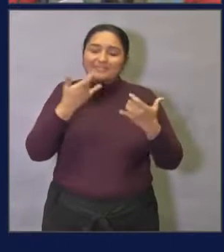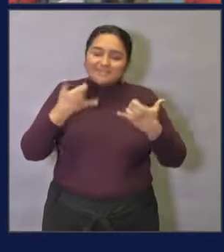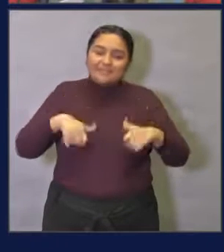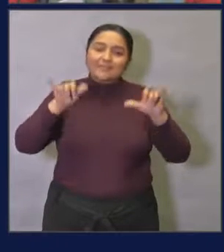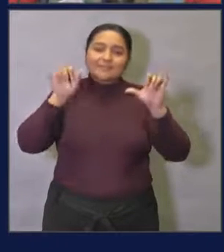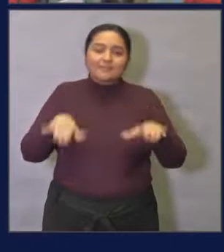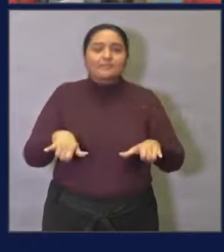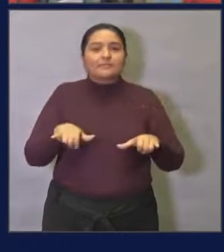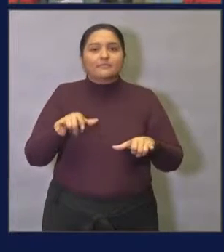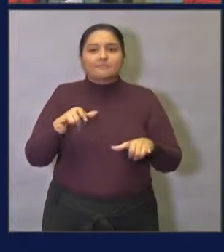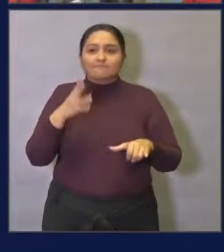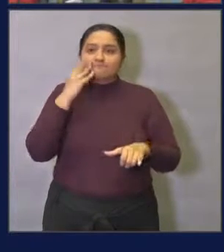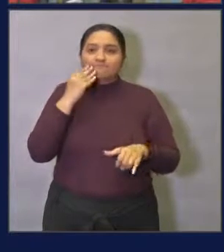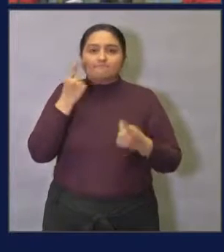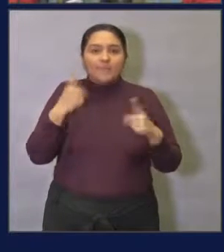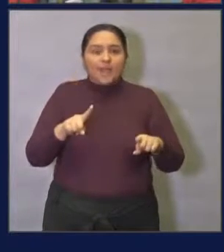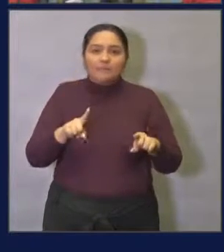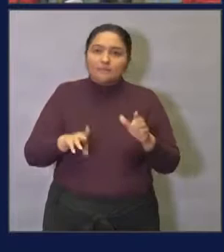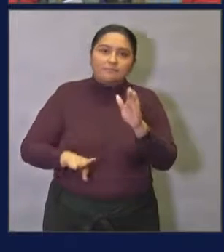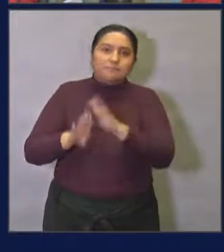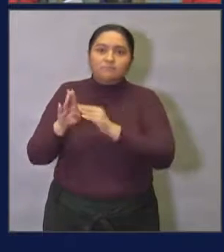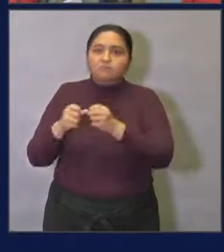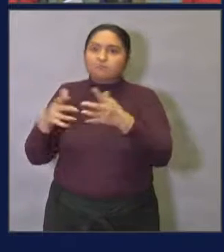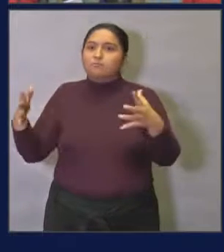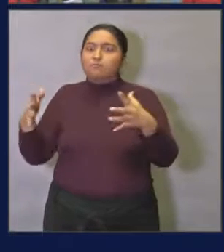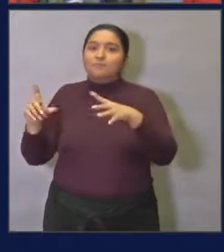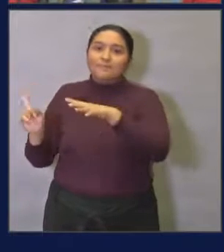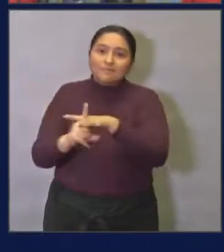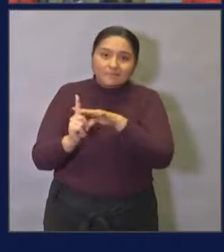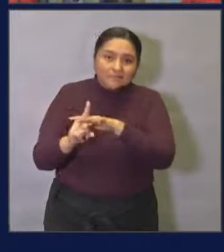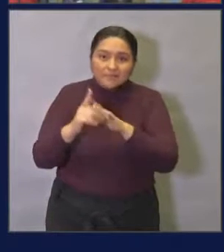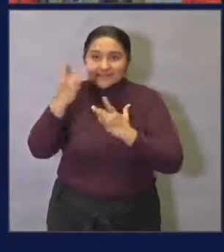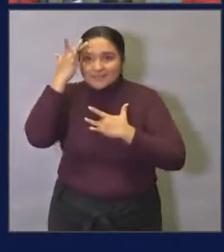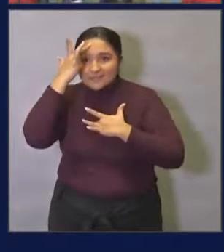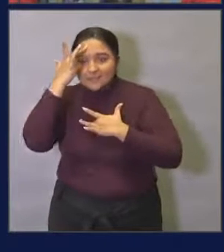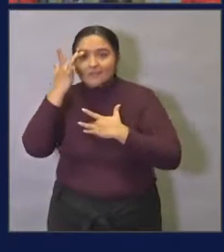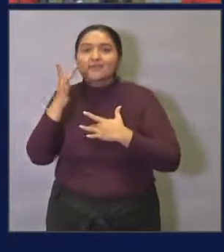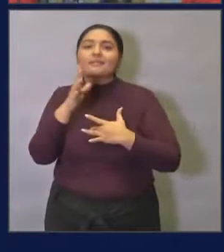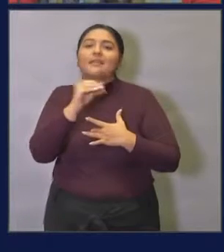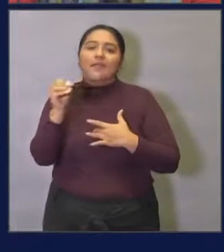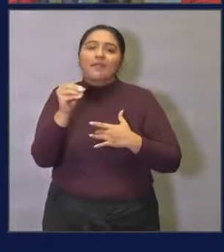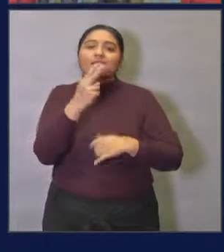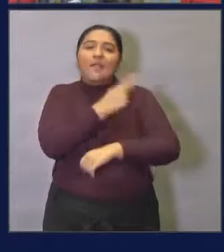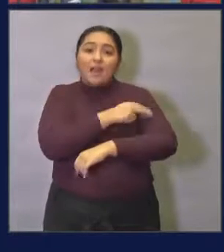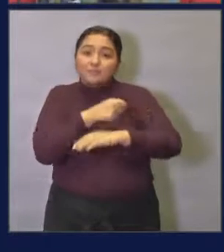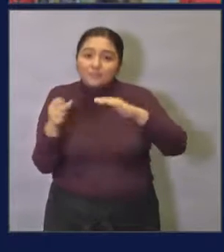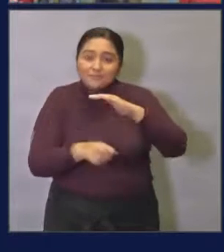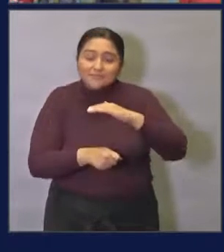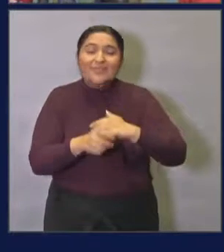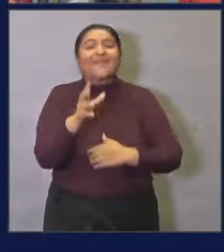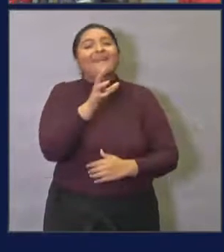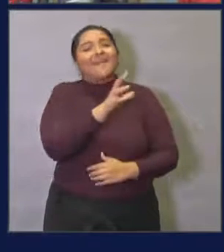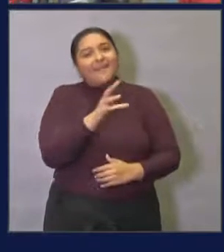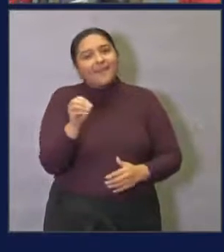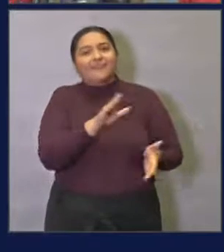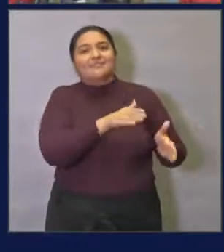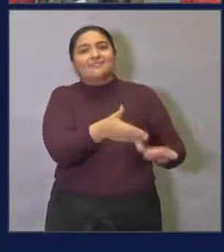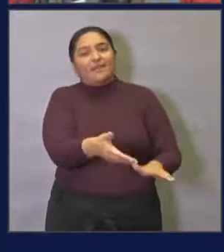aumento en casos, hospitalizaciones y lamentablemente más fallecimientos. La forma